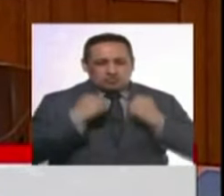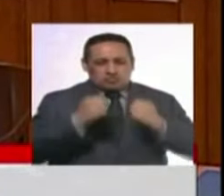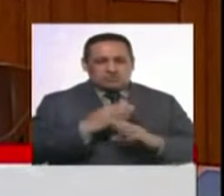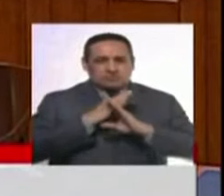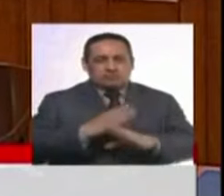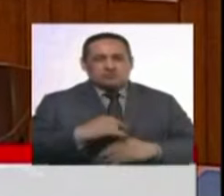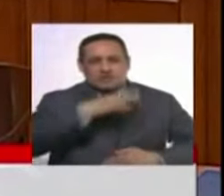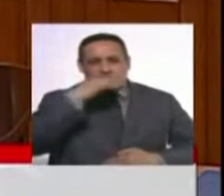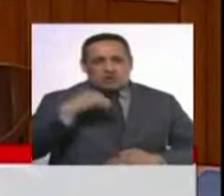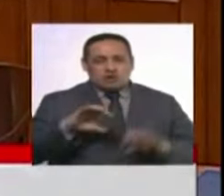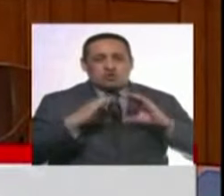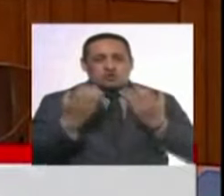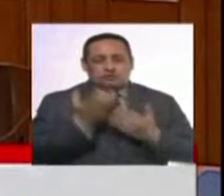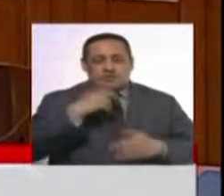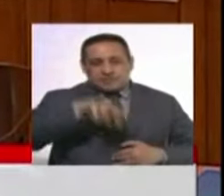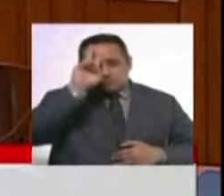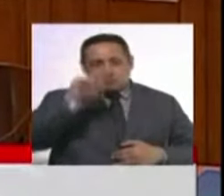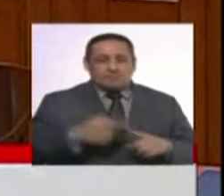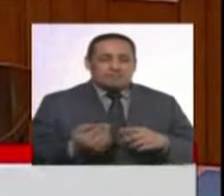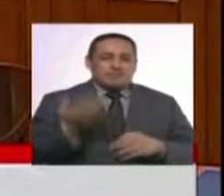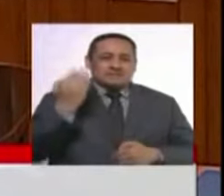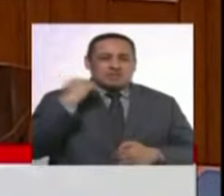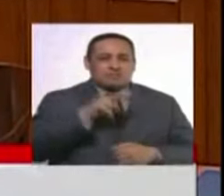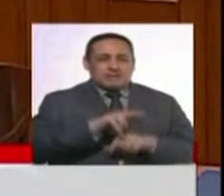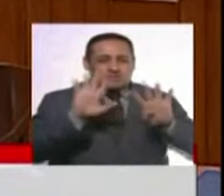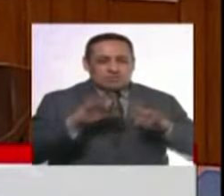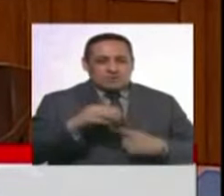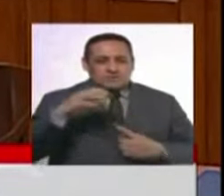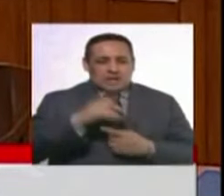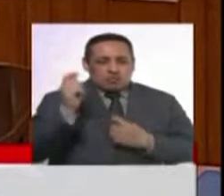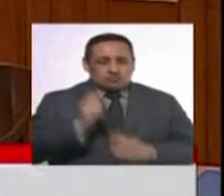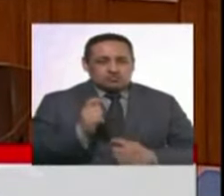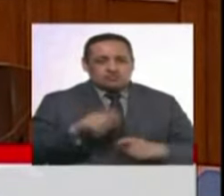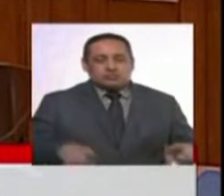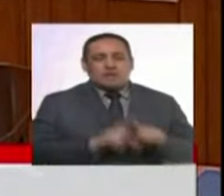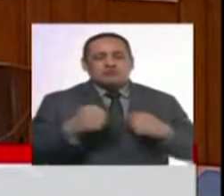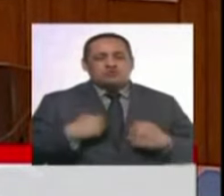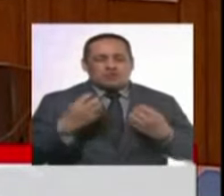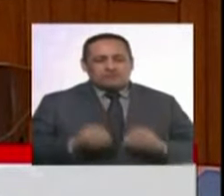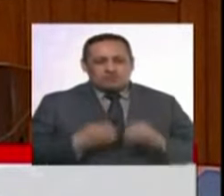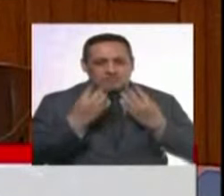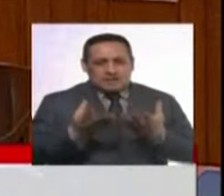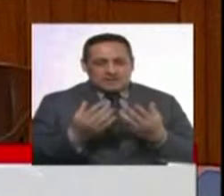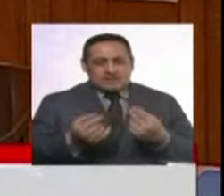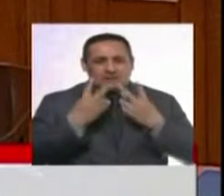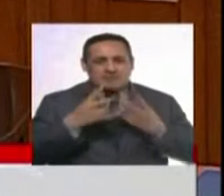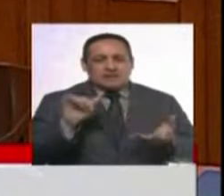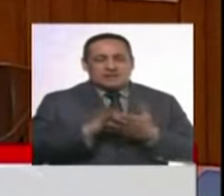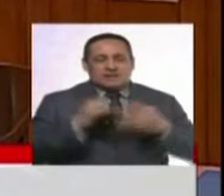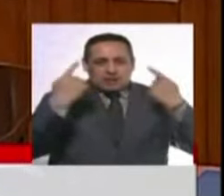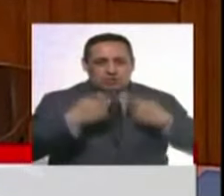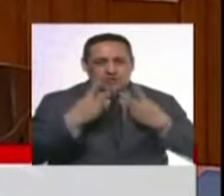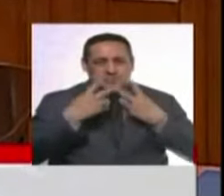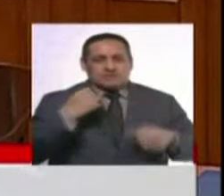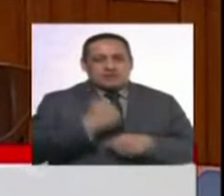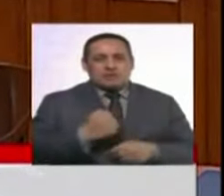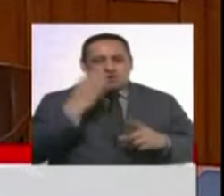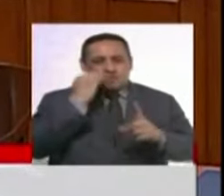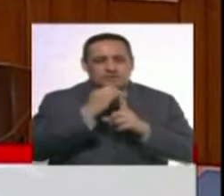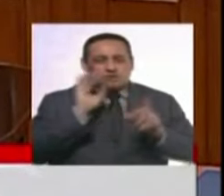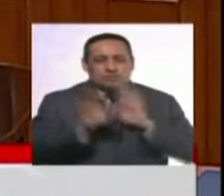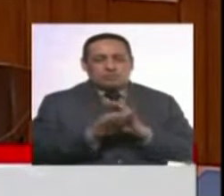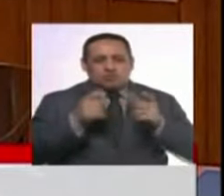contra las drogas del Congreso de la República el pasado 29 de agosto y se mensión para que los fines industriales y objetivos